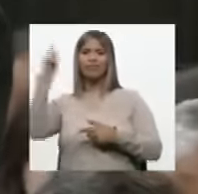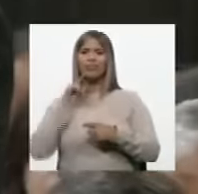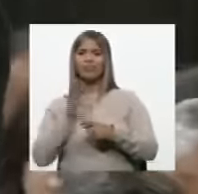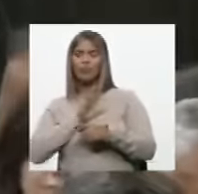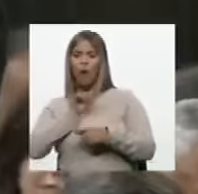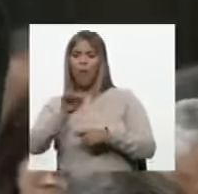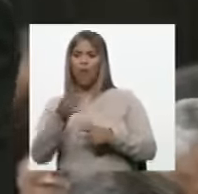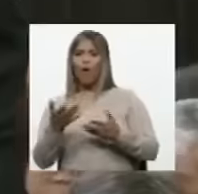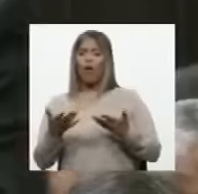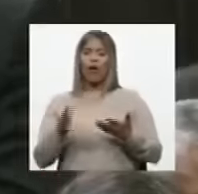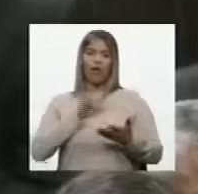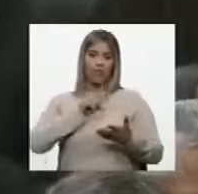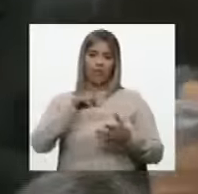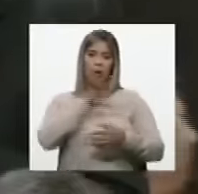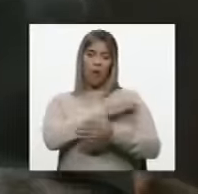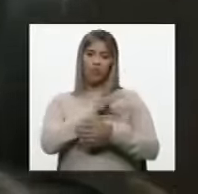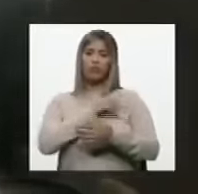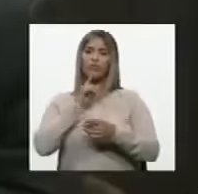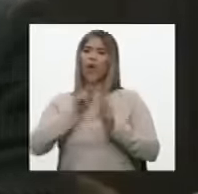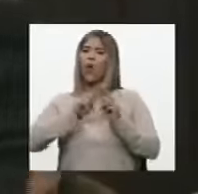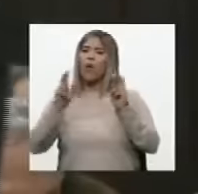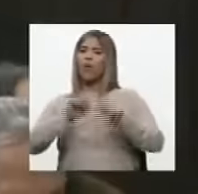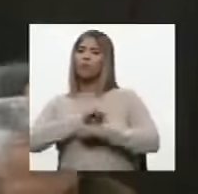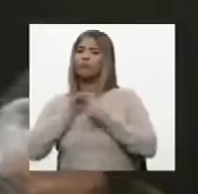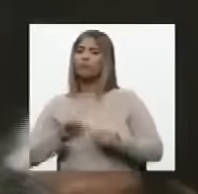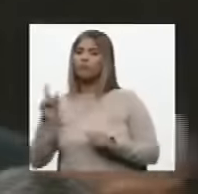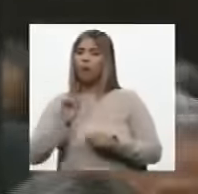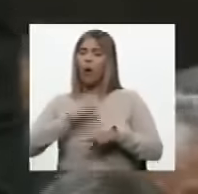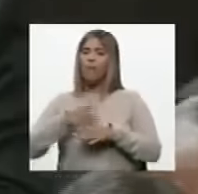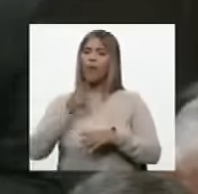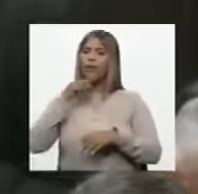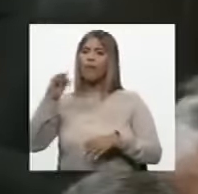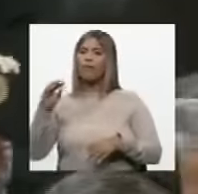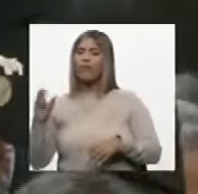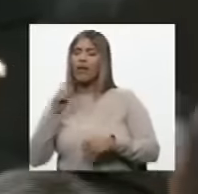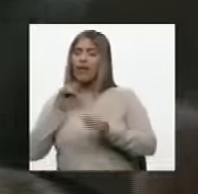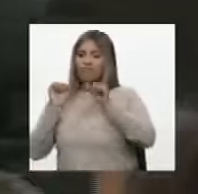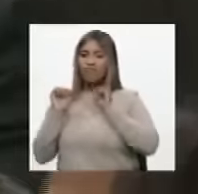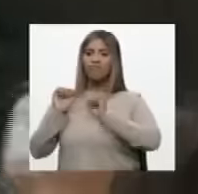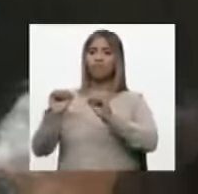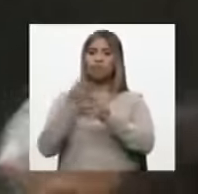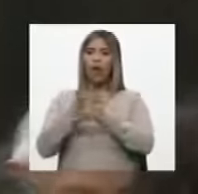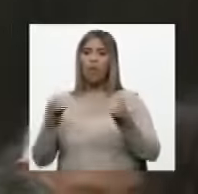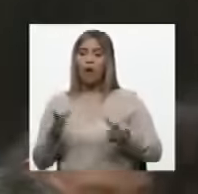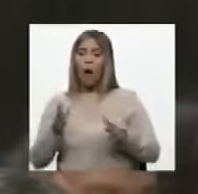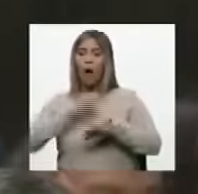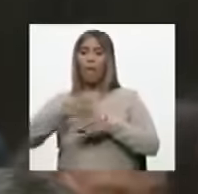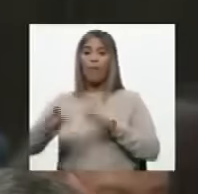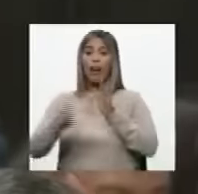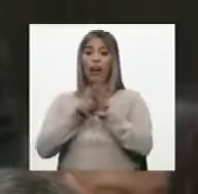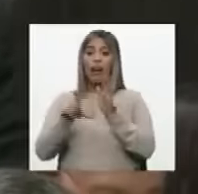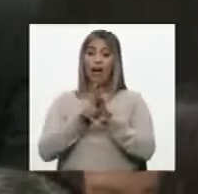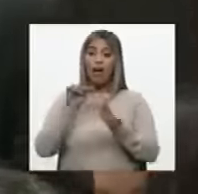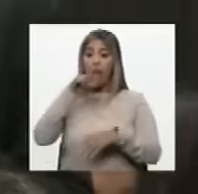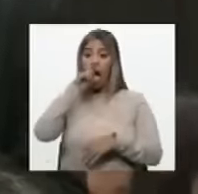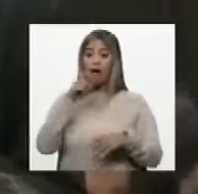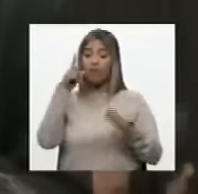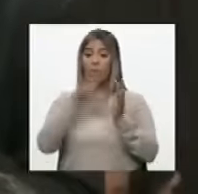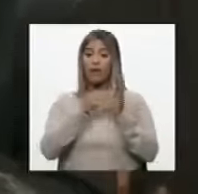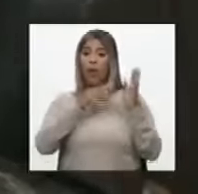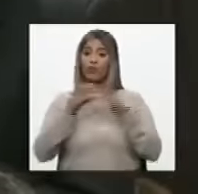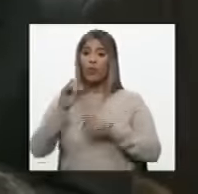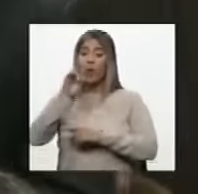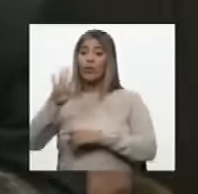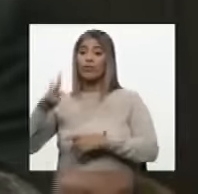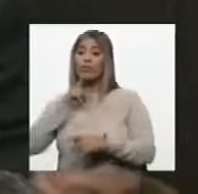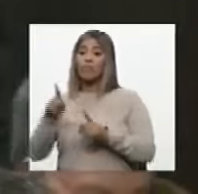golpe era porque no se permitía la modernización del ejército, porque Medina Angarita era antidemocrático, porque la ley de hidrocarburos del 43 atentaba contra